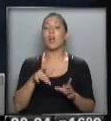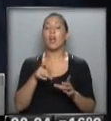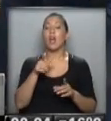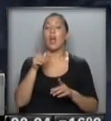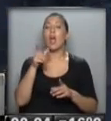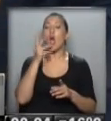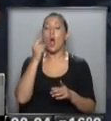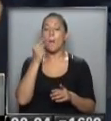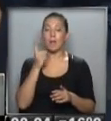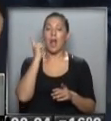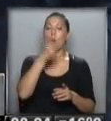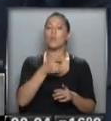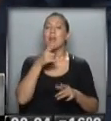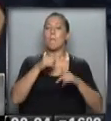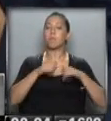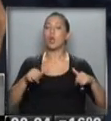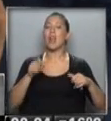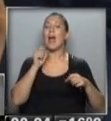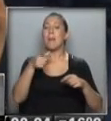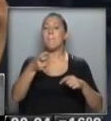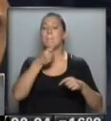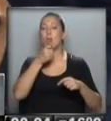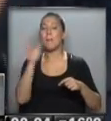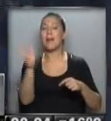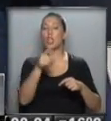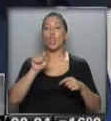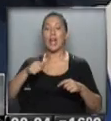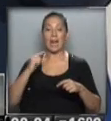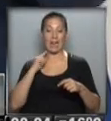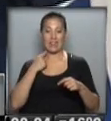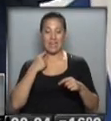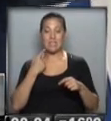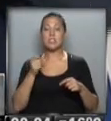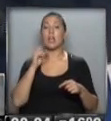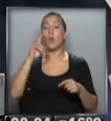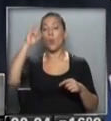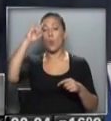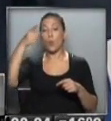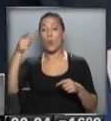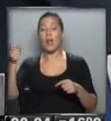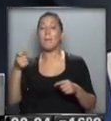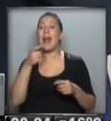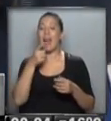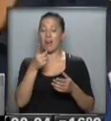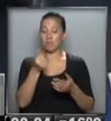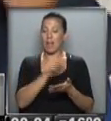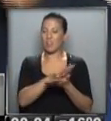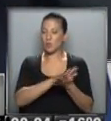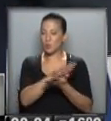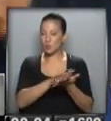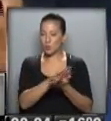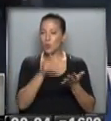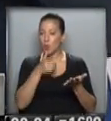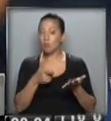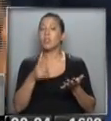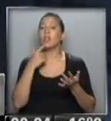las acusaciones formuladas en el programa periodismo para todos en cuanto a que en Uruguay estén dadas las condiciones para lavar dinero no hay nadie que